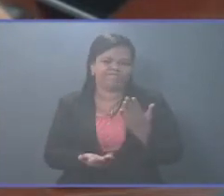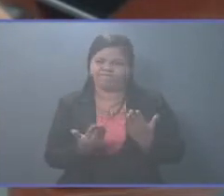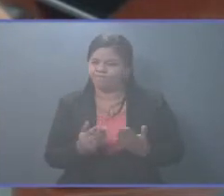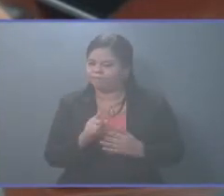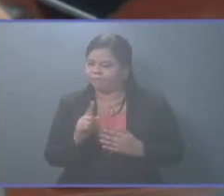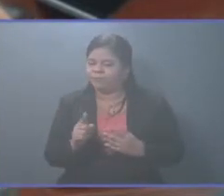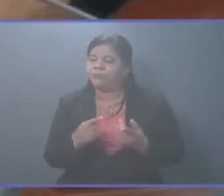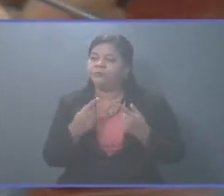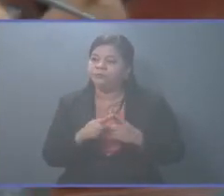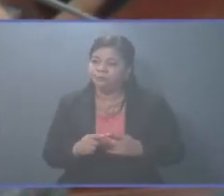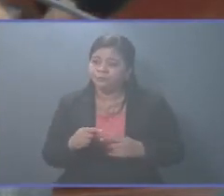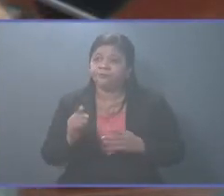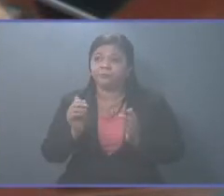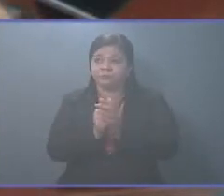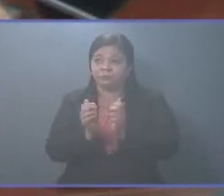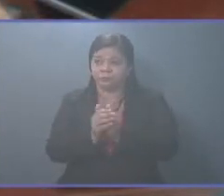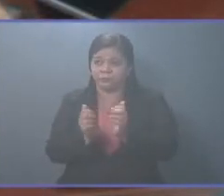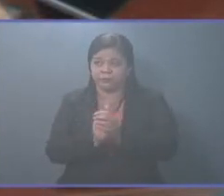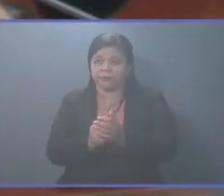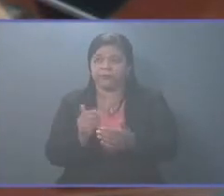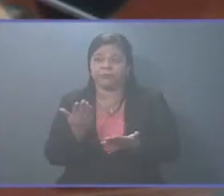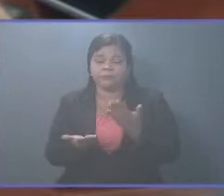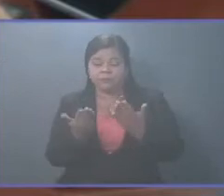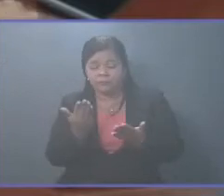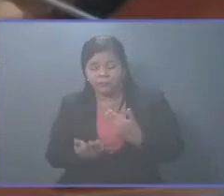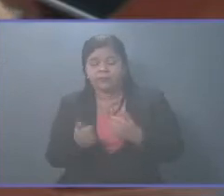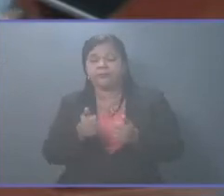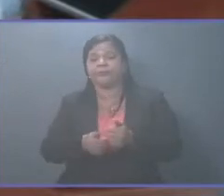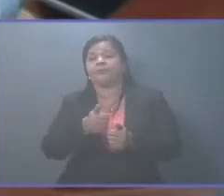¿Ya? Entonces esto retrasaría tremendamente.